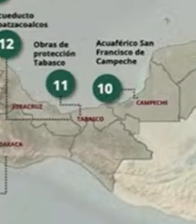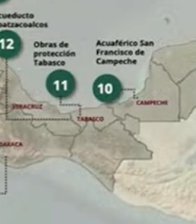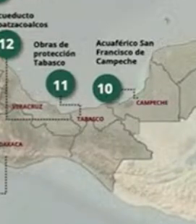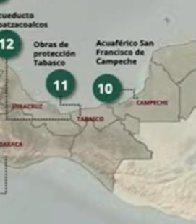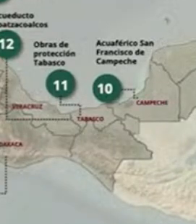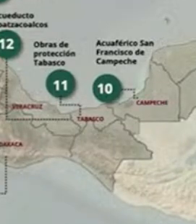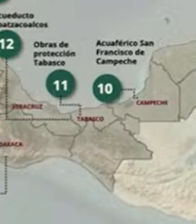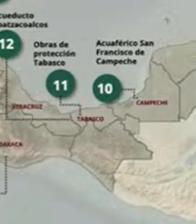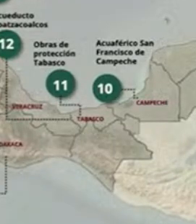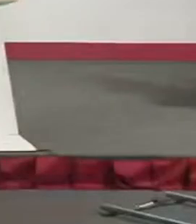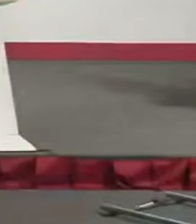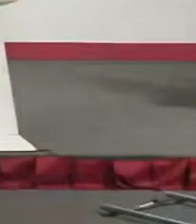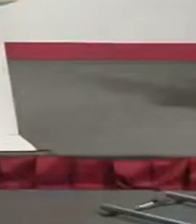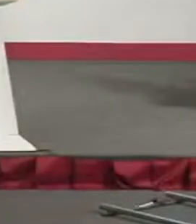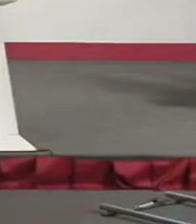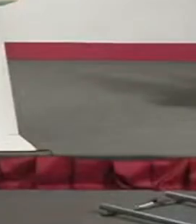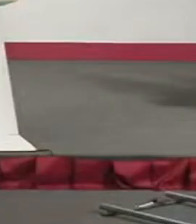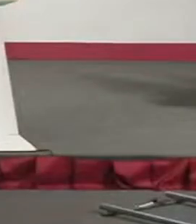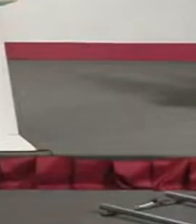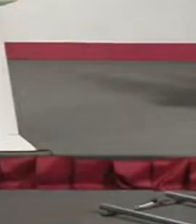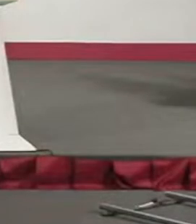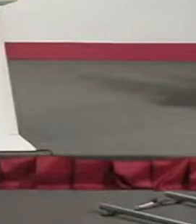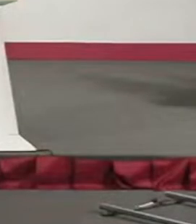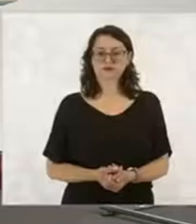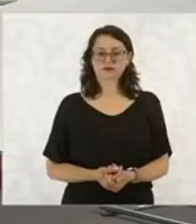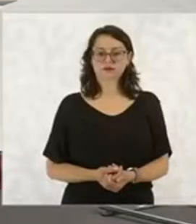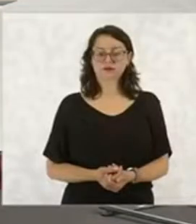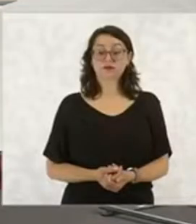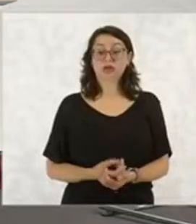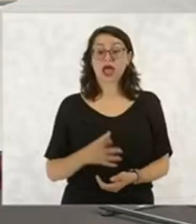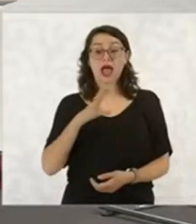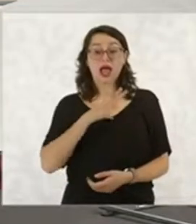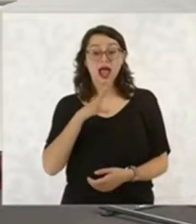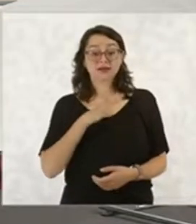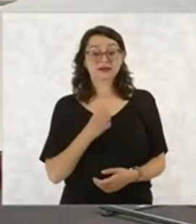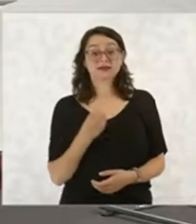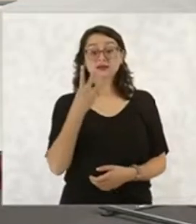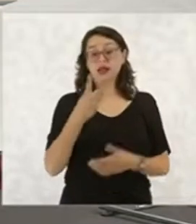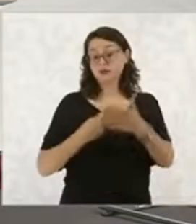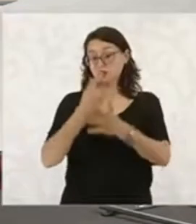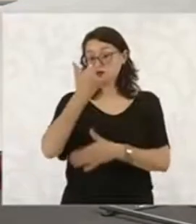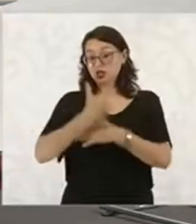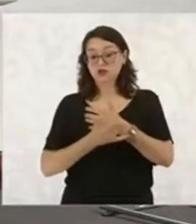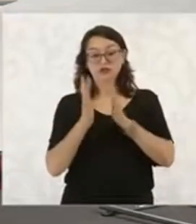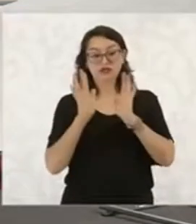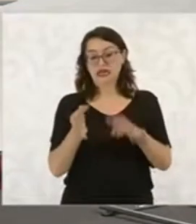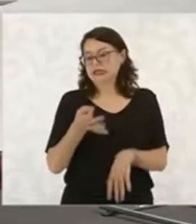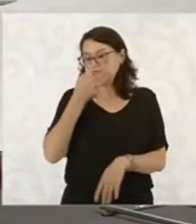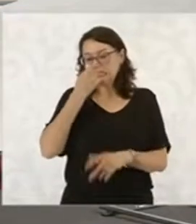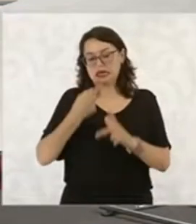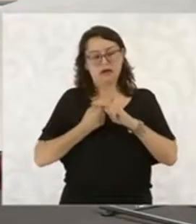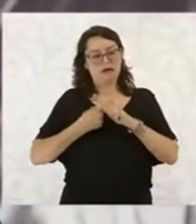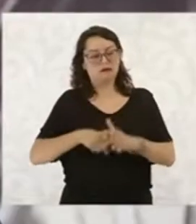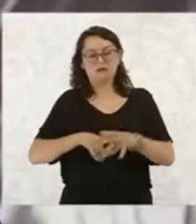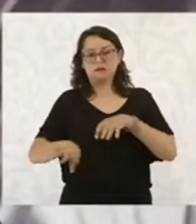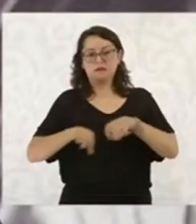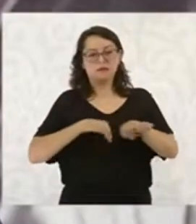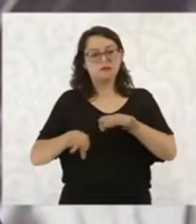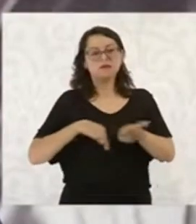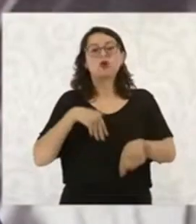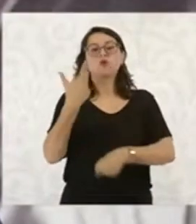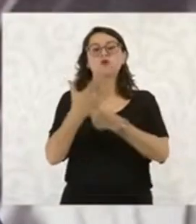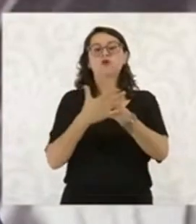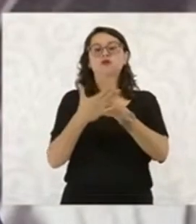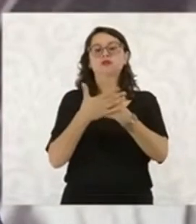Felipe Satarain. Tenemos 3 que ya están en la etapa final de contratación y que seguramente la próxima semana